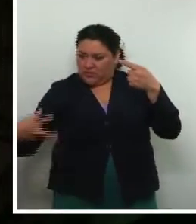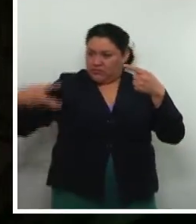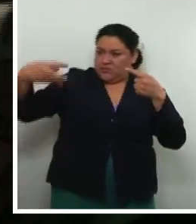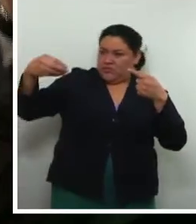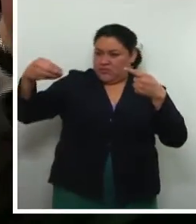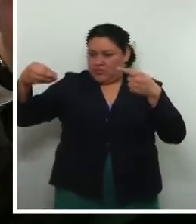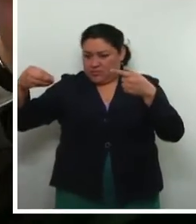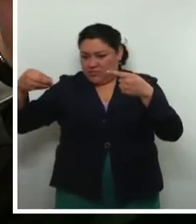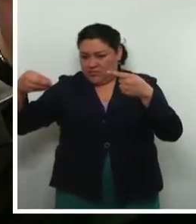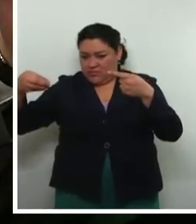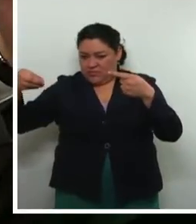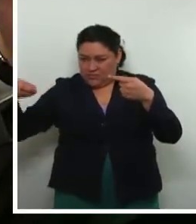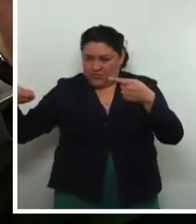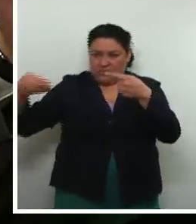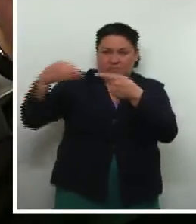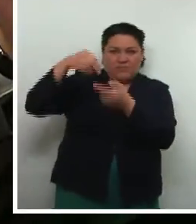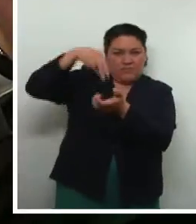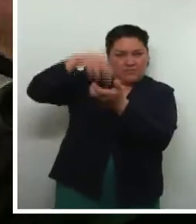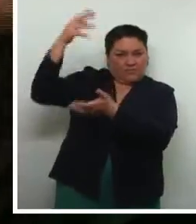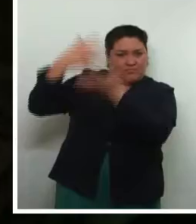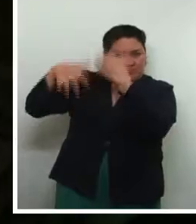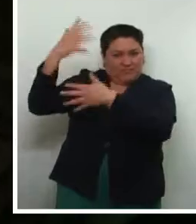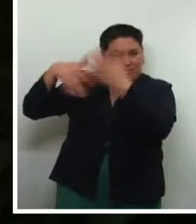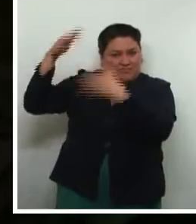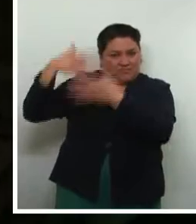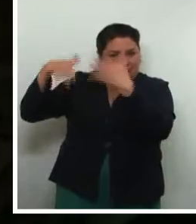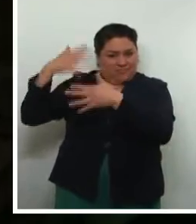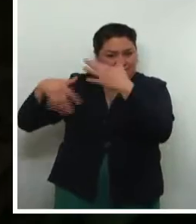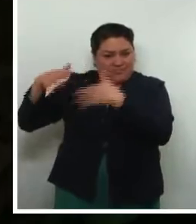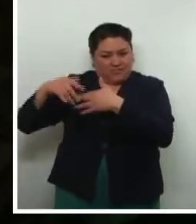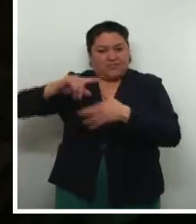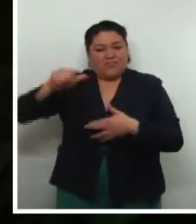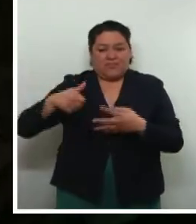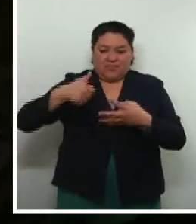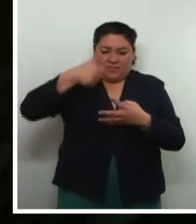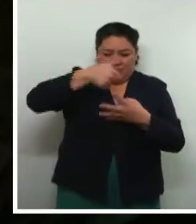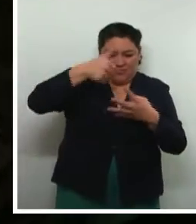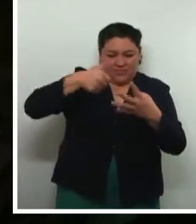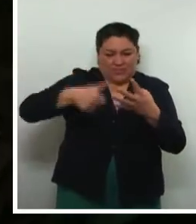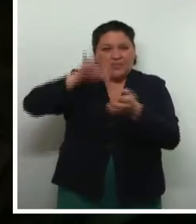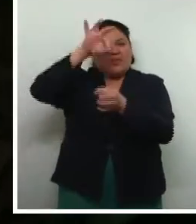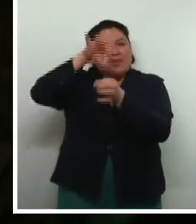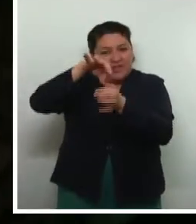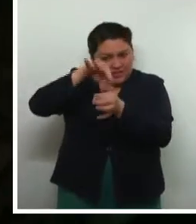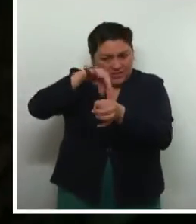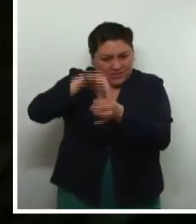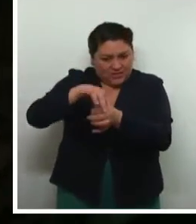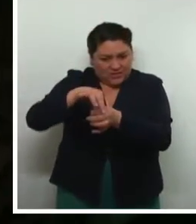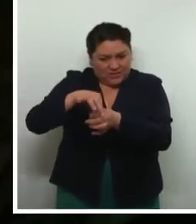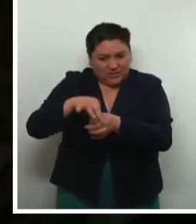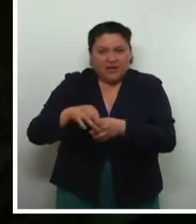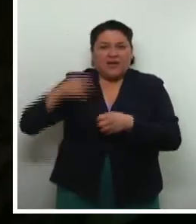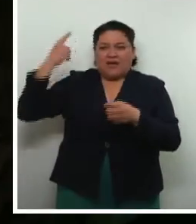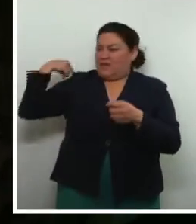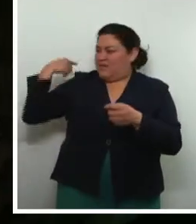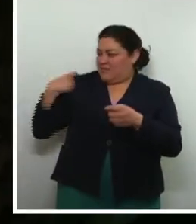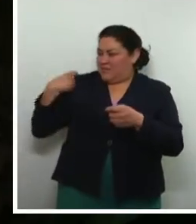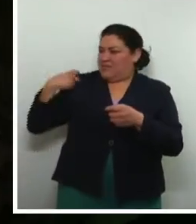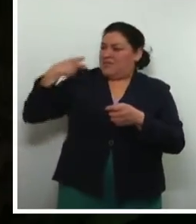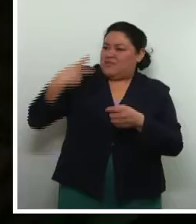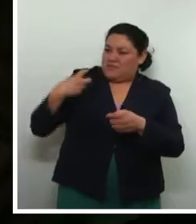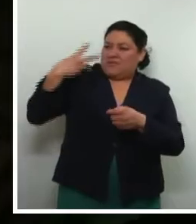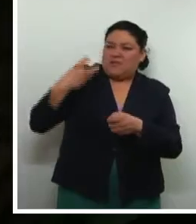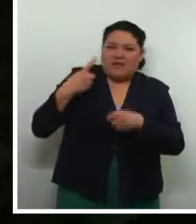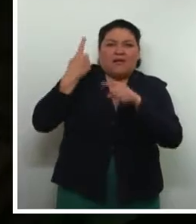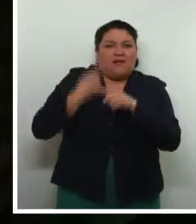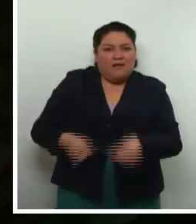todas en su exposición y luego se votaban, lo cual es diferente que lo que hicimos hoy, y